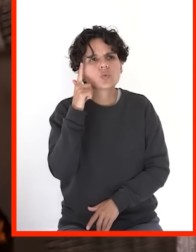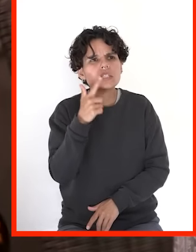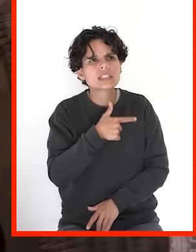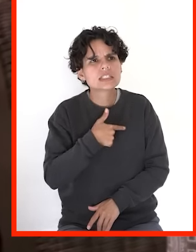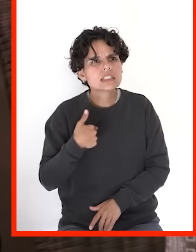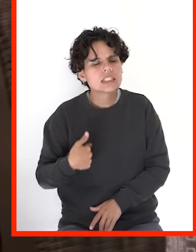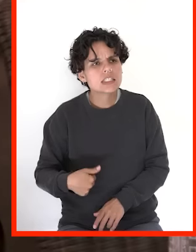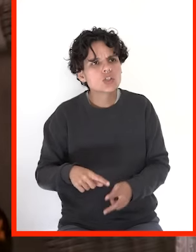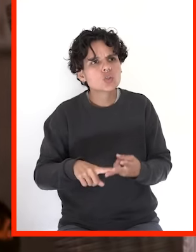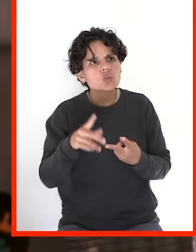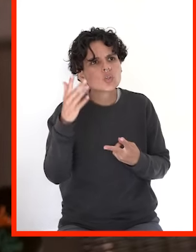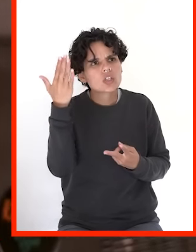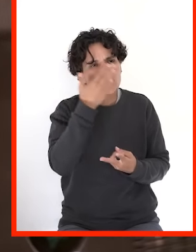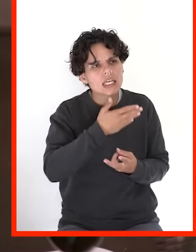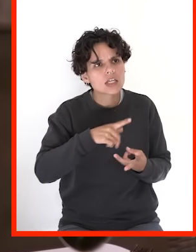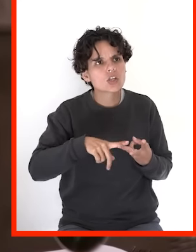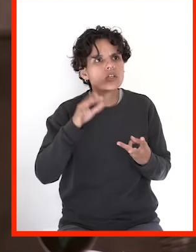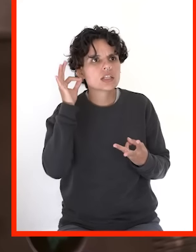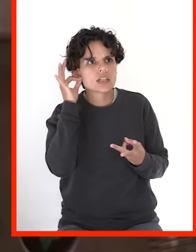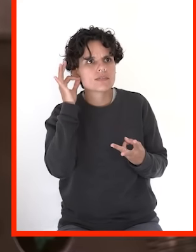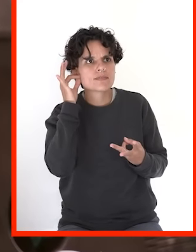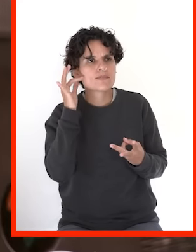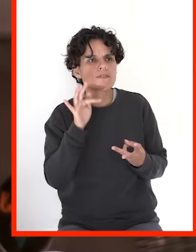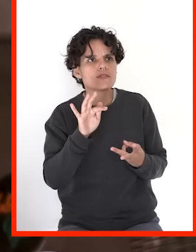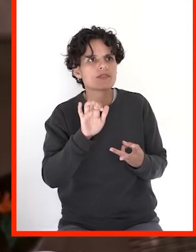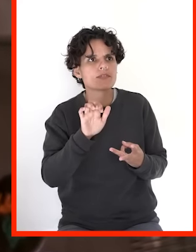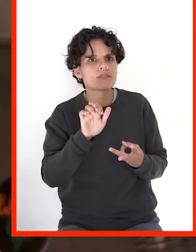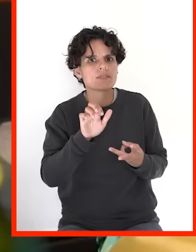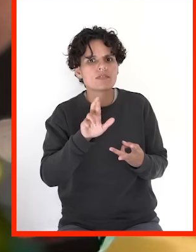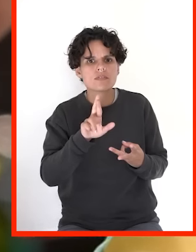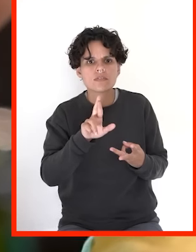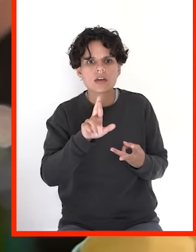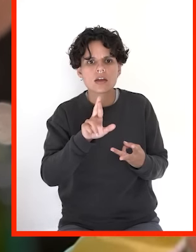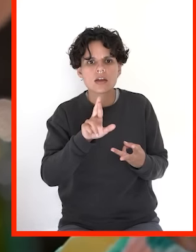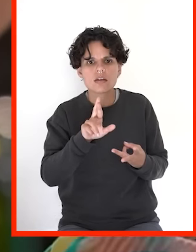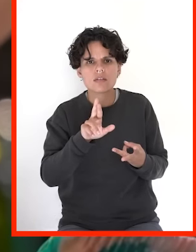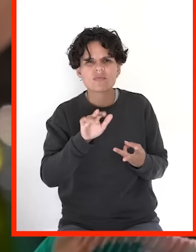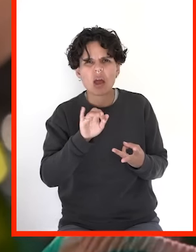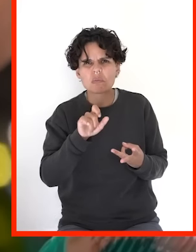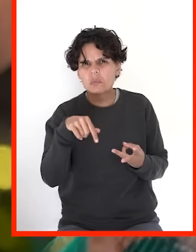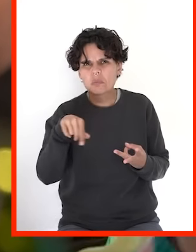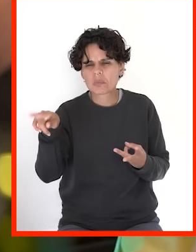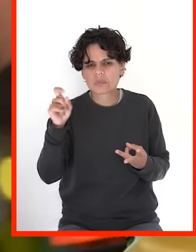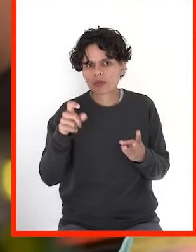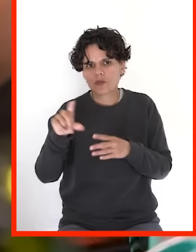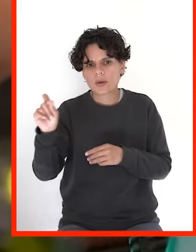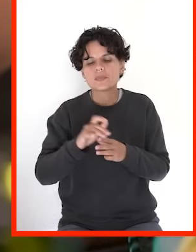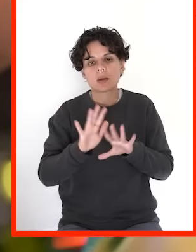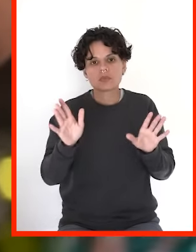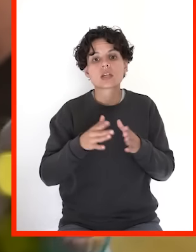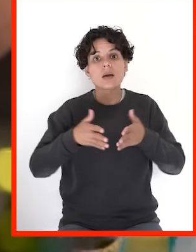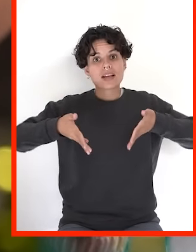no está. Fergie. Pero ya no está Fergie. No. Nos han ido buscando. Y no nos dejaron ocupar la pasarela que